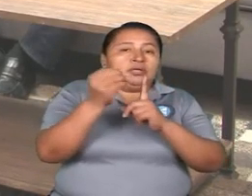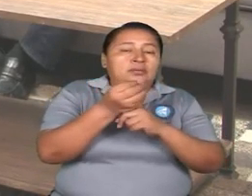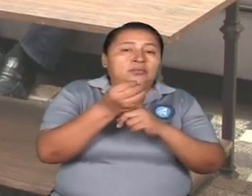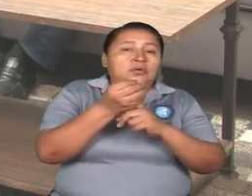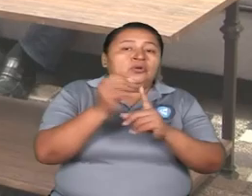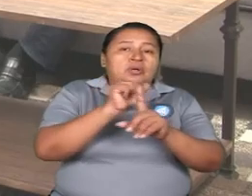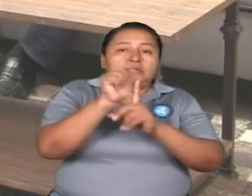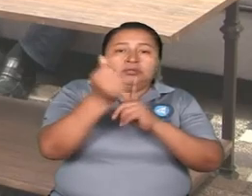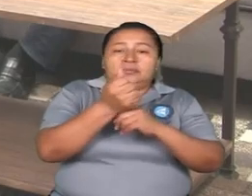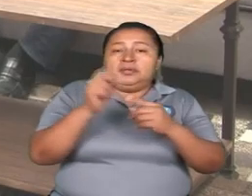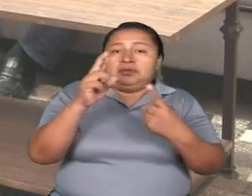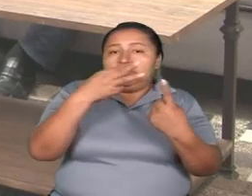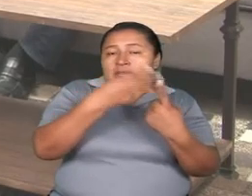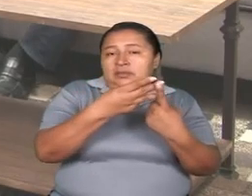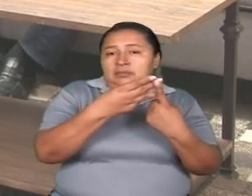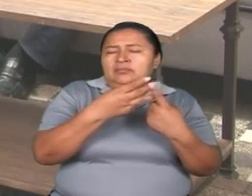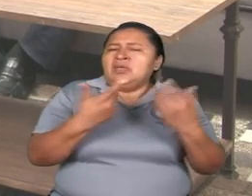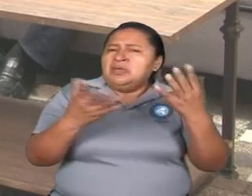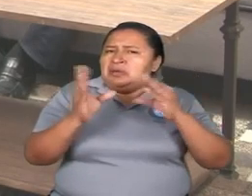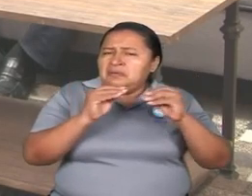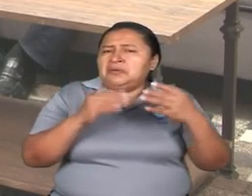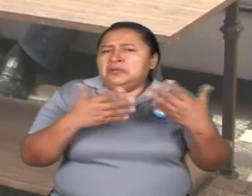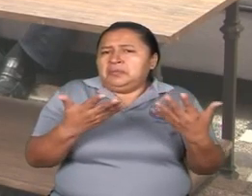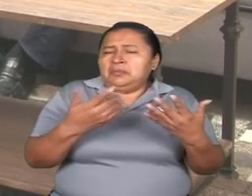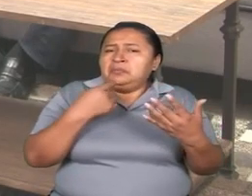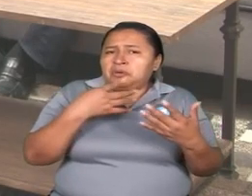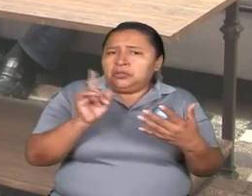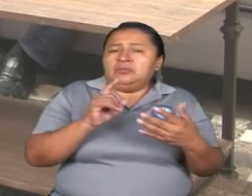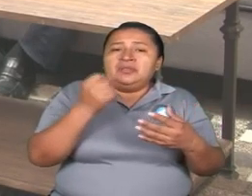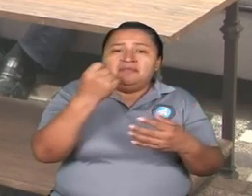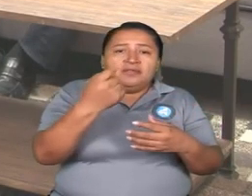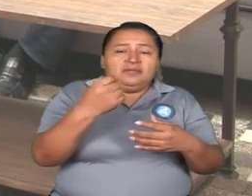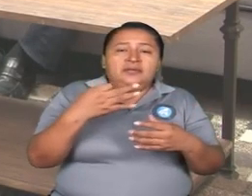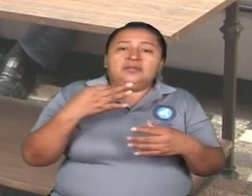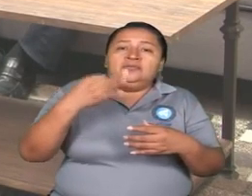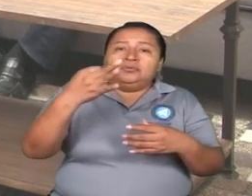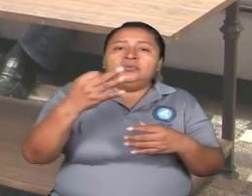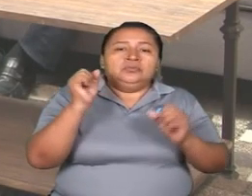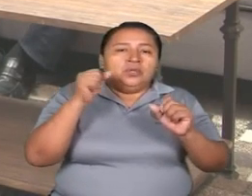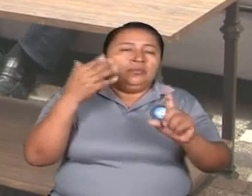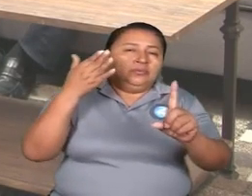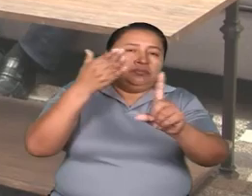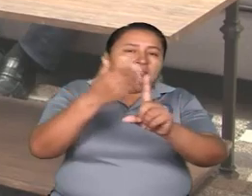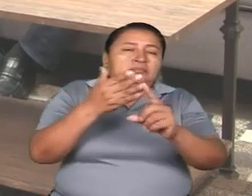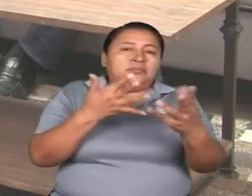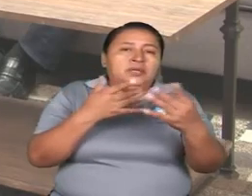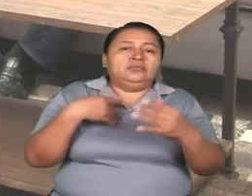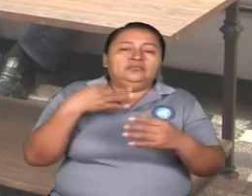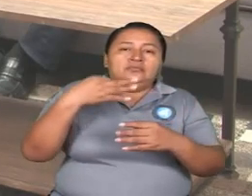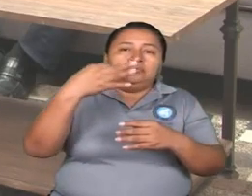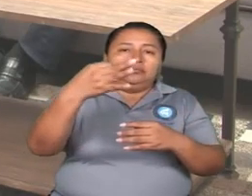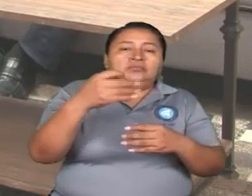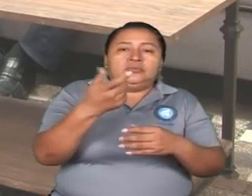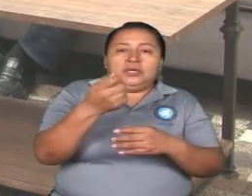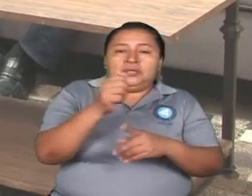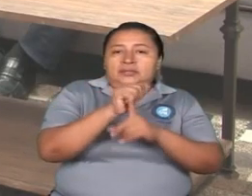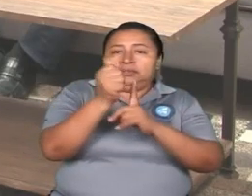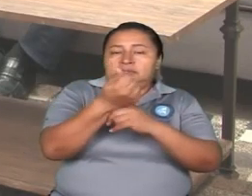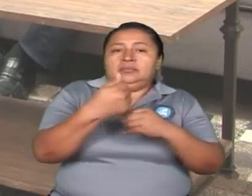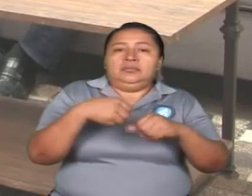de la región? Y hablarnos también, ¿por qué no?, los desafíos venideros y hacia dónde podríamos esperar que se proyecte el canal